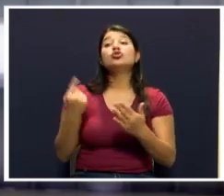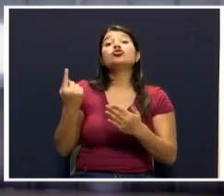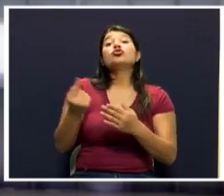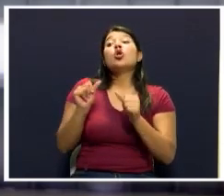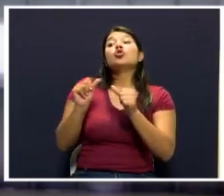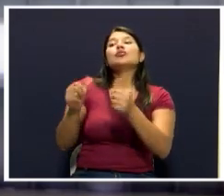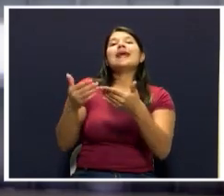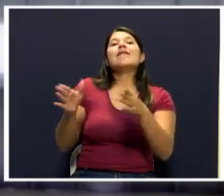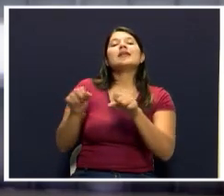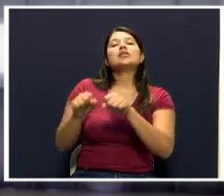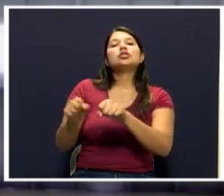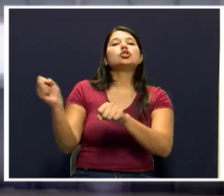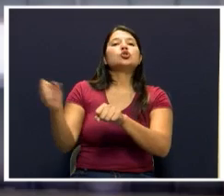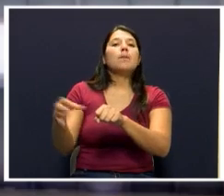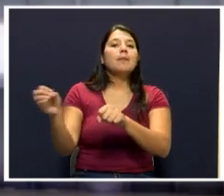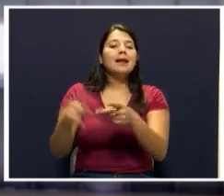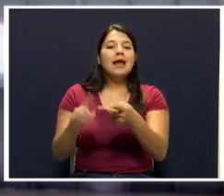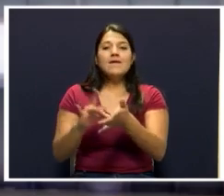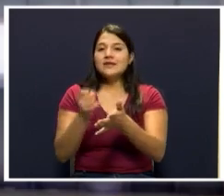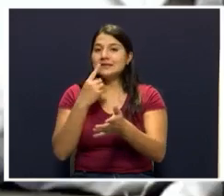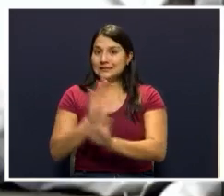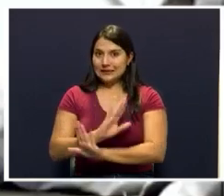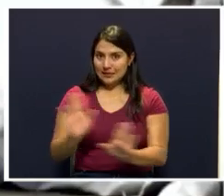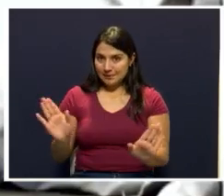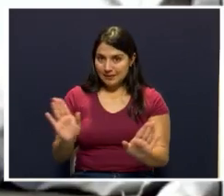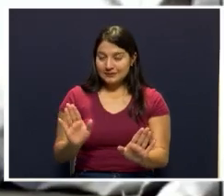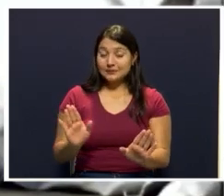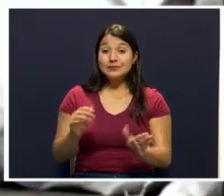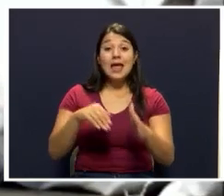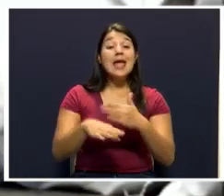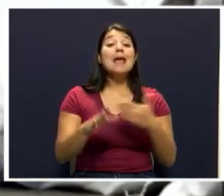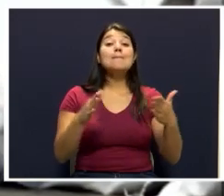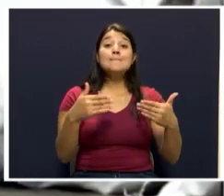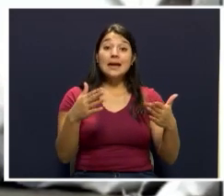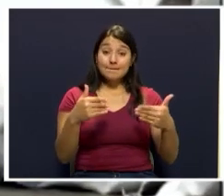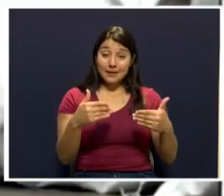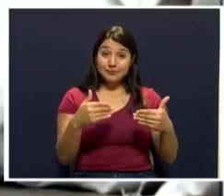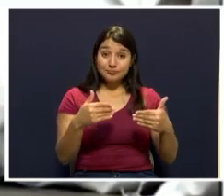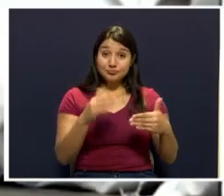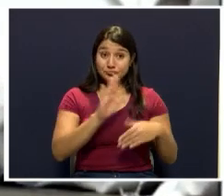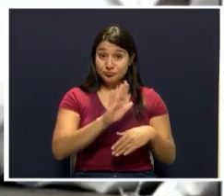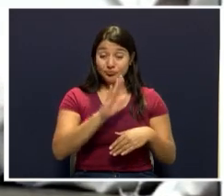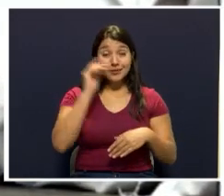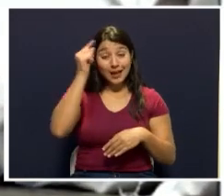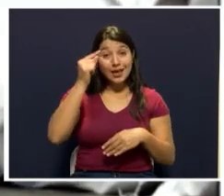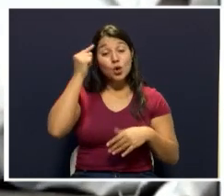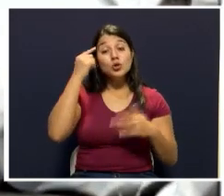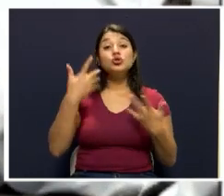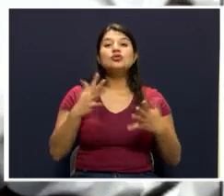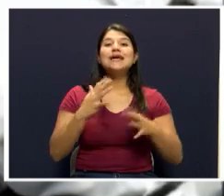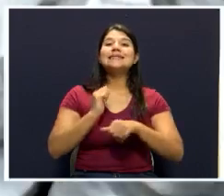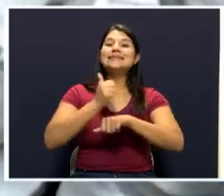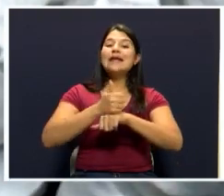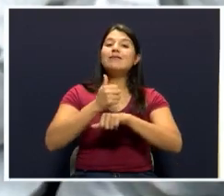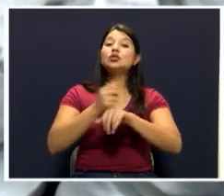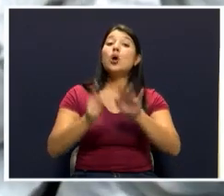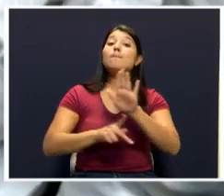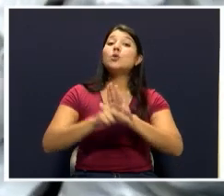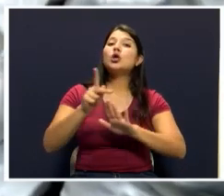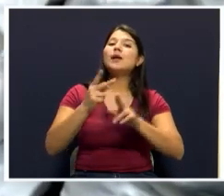suministro para evitar el desabastecimiento. En Panamá, el gobierno nacional ha establecido un programa